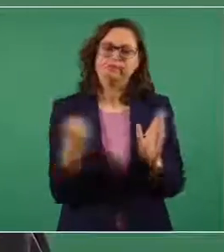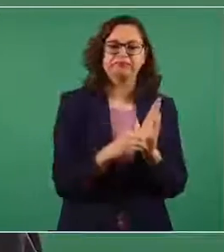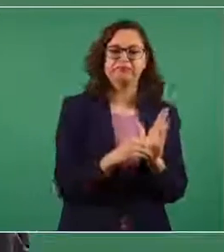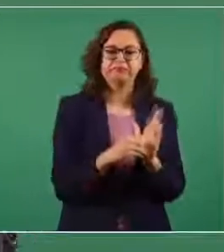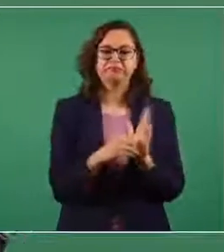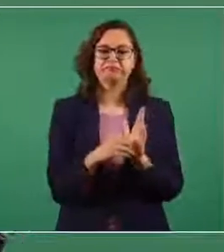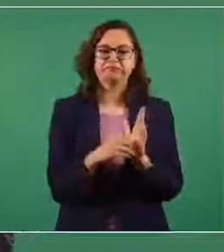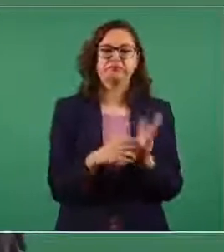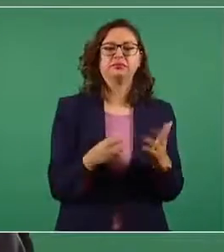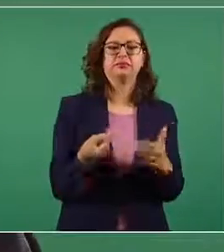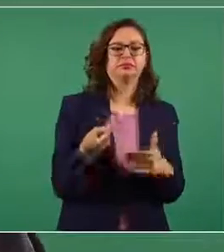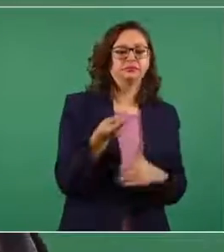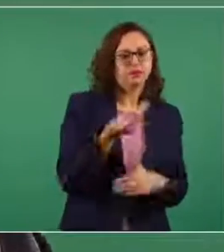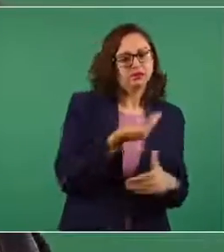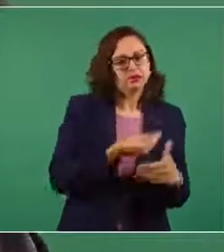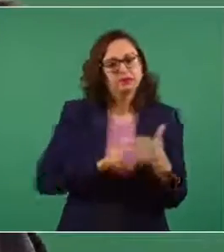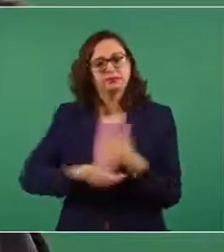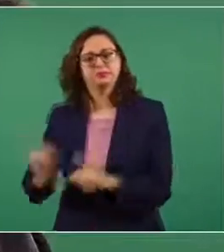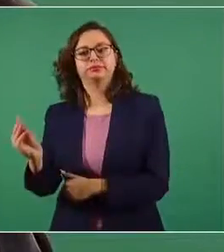Entonces la regresan